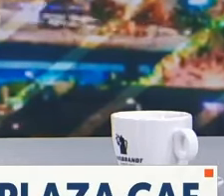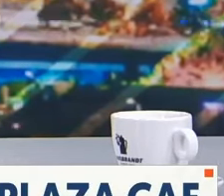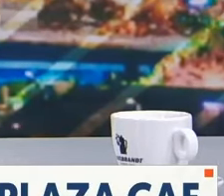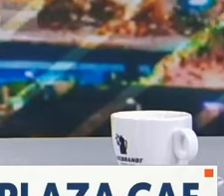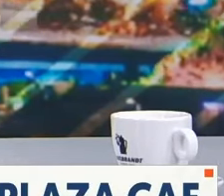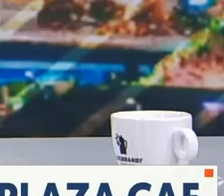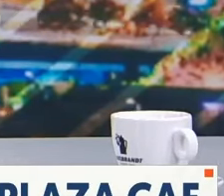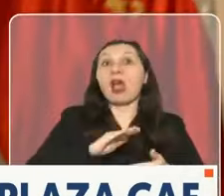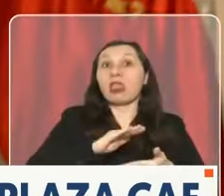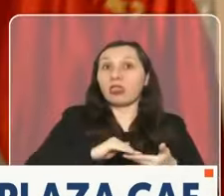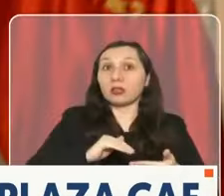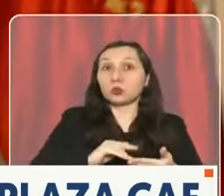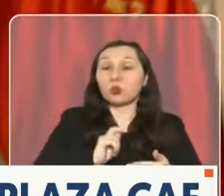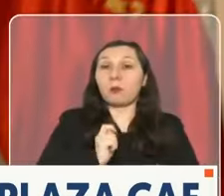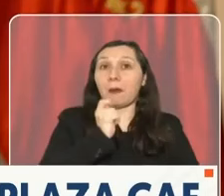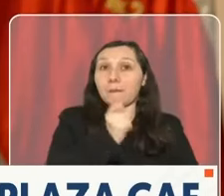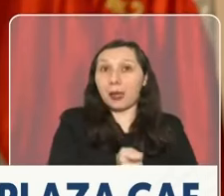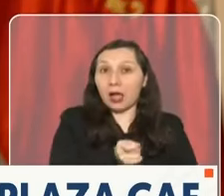Lo revisamos.